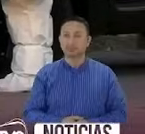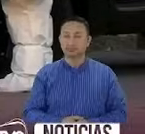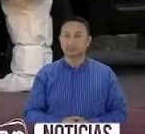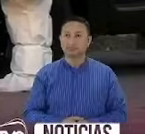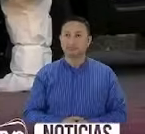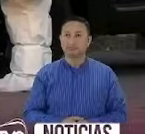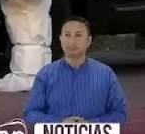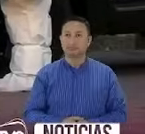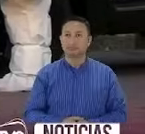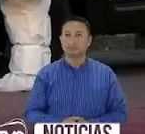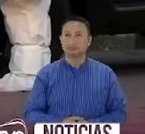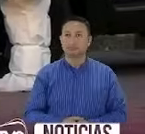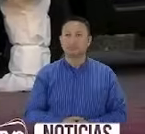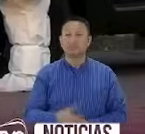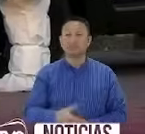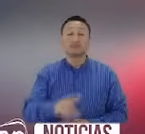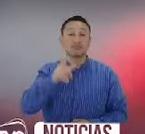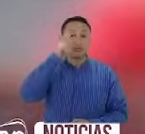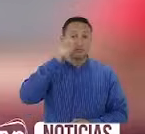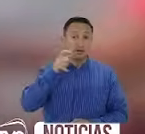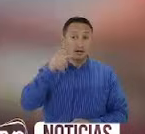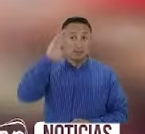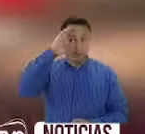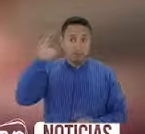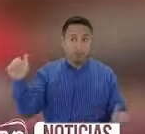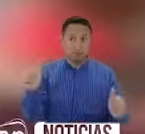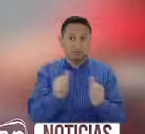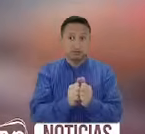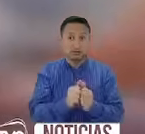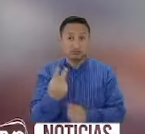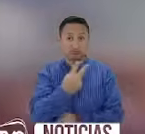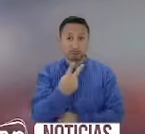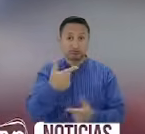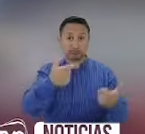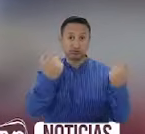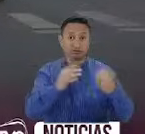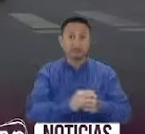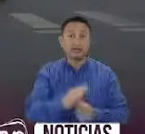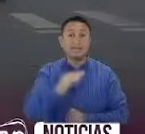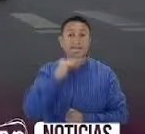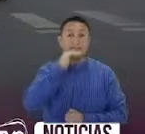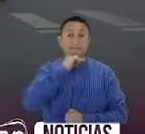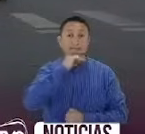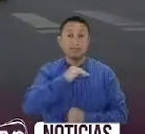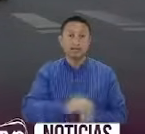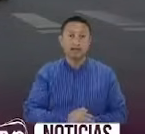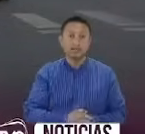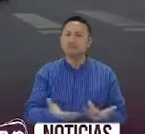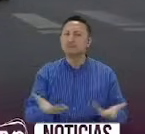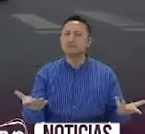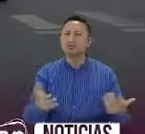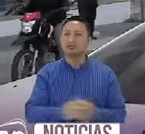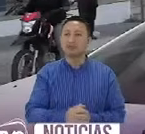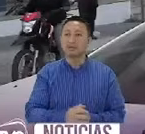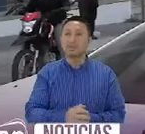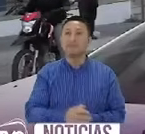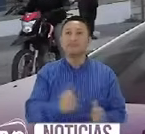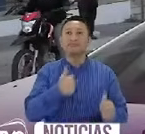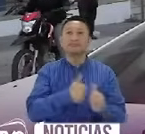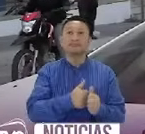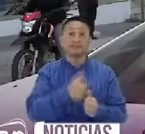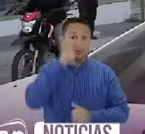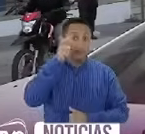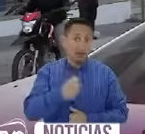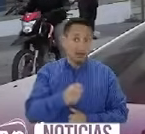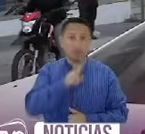Un fiscal y su custodio fueron asesinados al estilo sicariato en Manta, provincia de Manabí. El ataque ocurrió a unos 40 metros de la fiscalía. Iban a